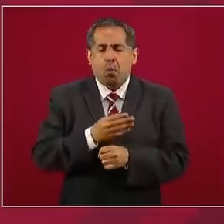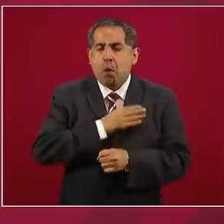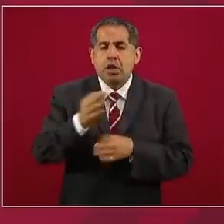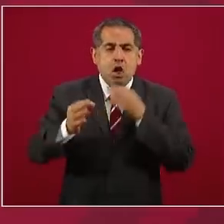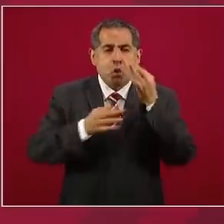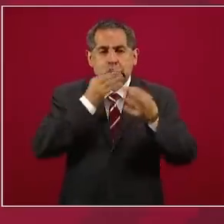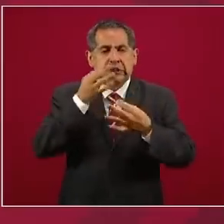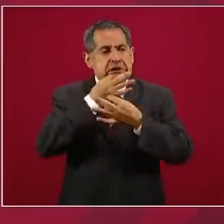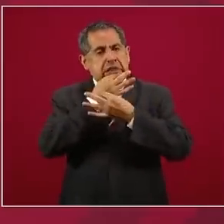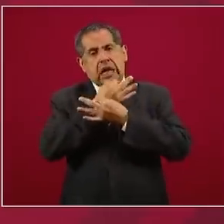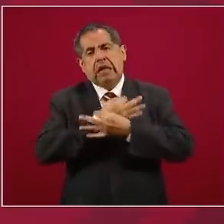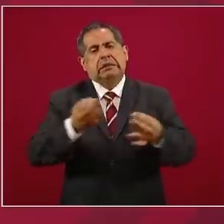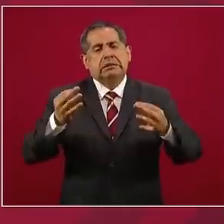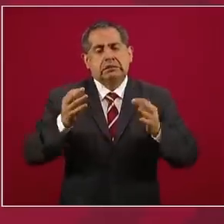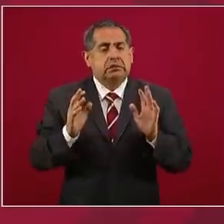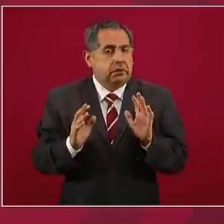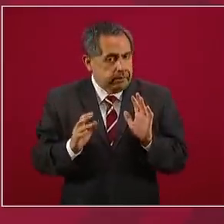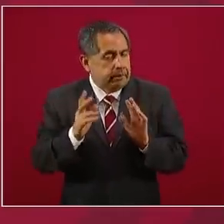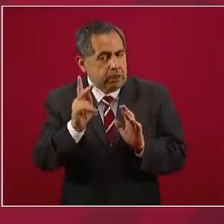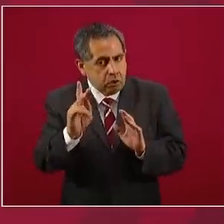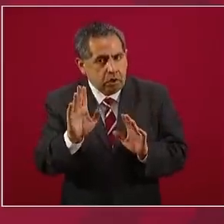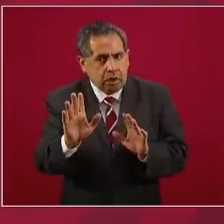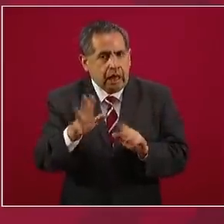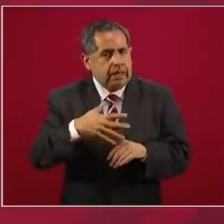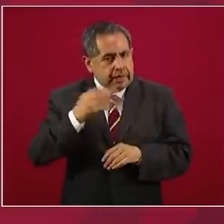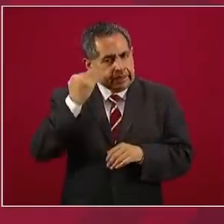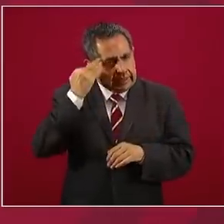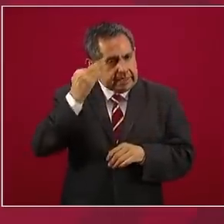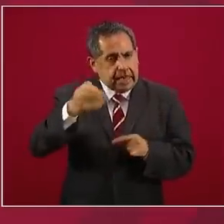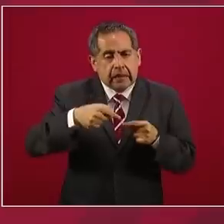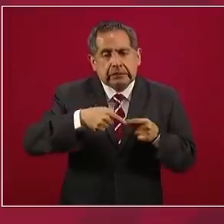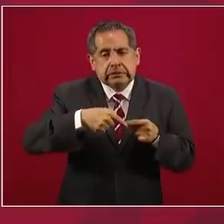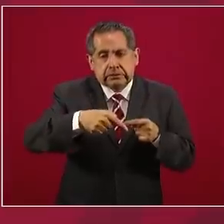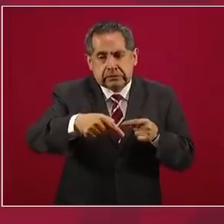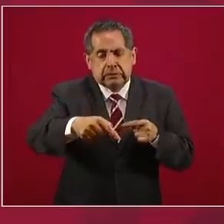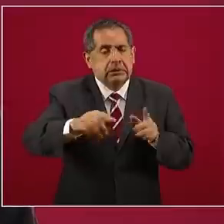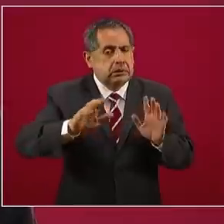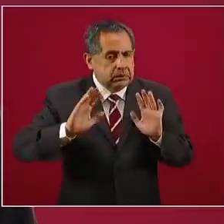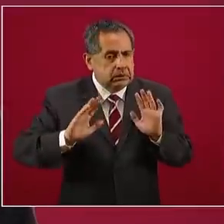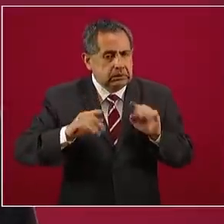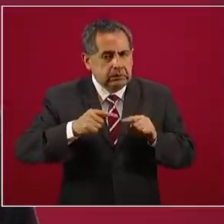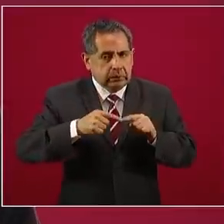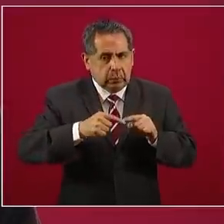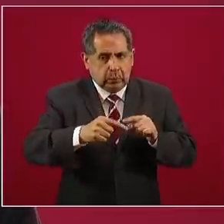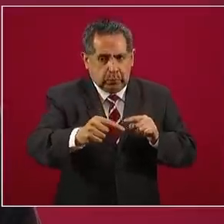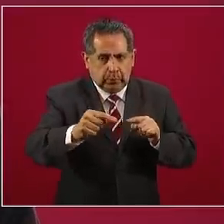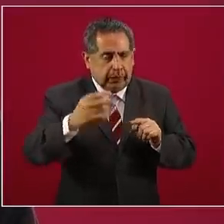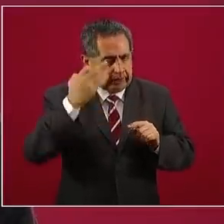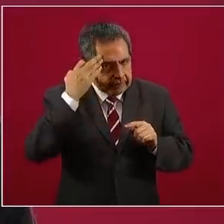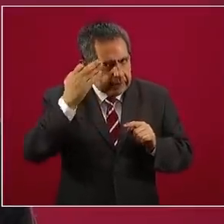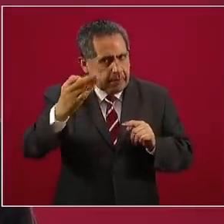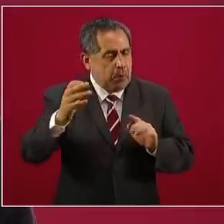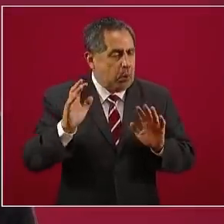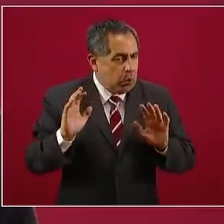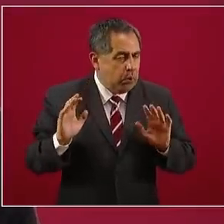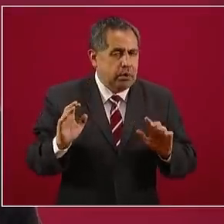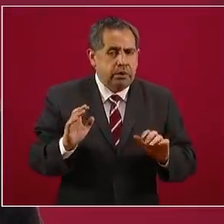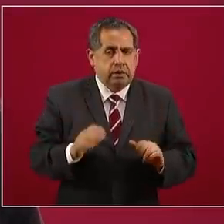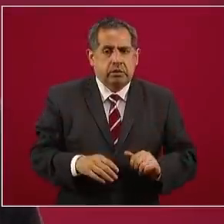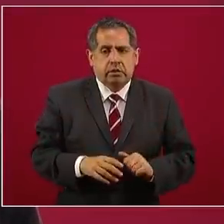noticia, pero todavía nos va a llevar algún tiempo.